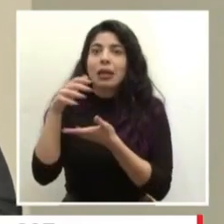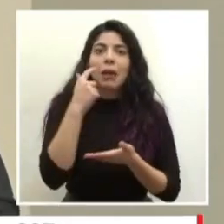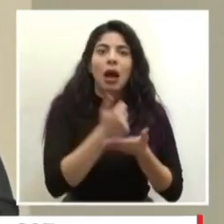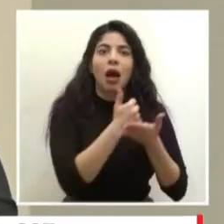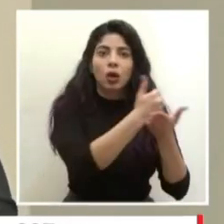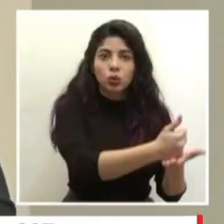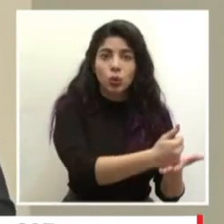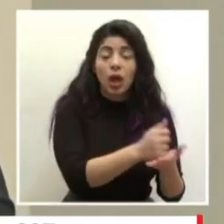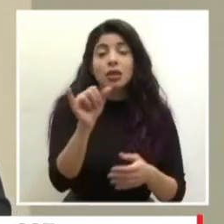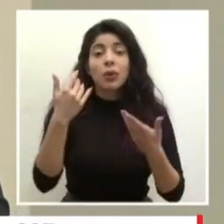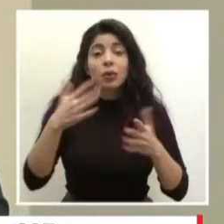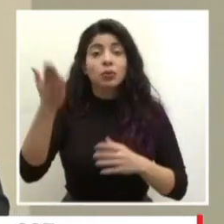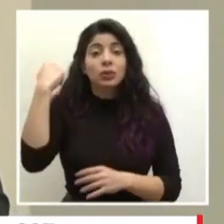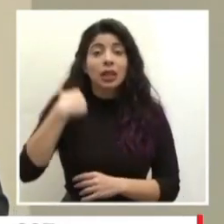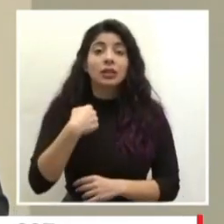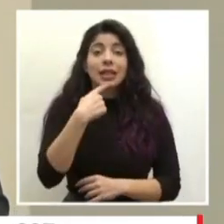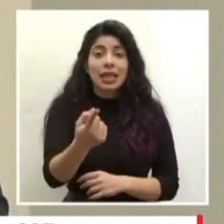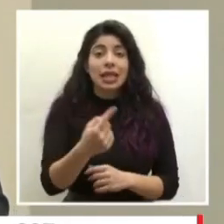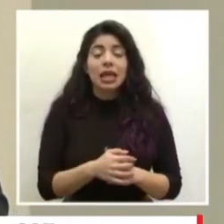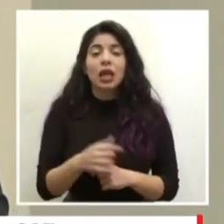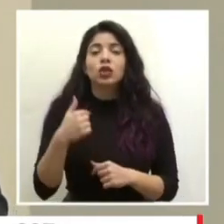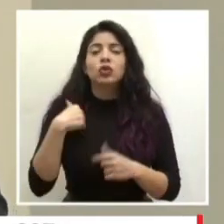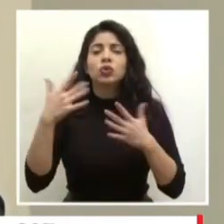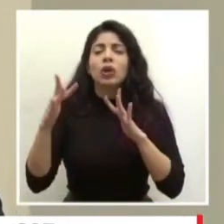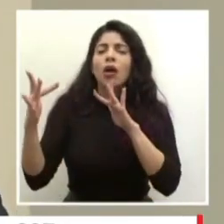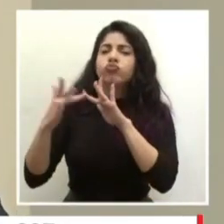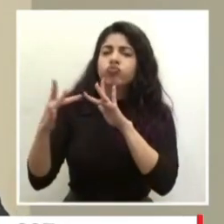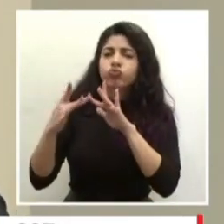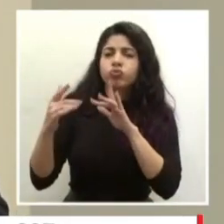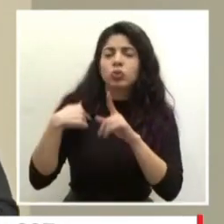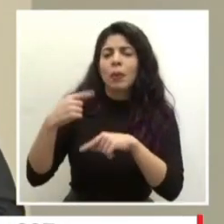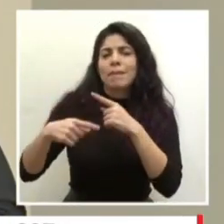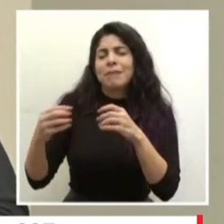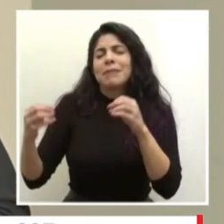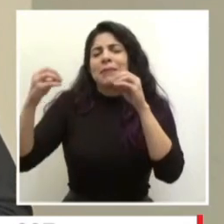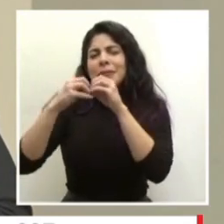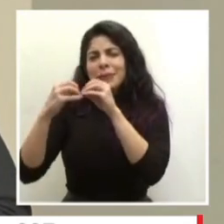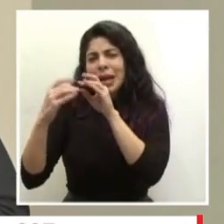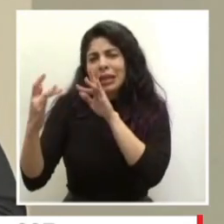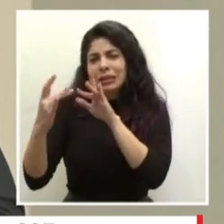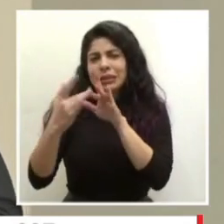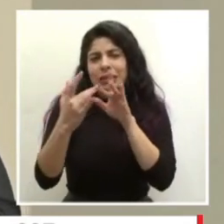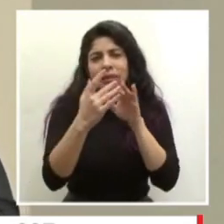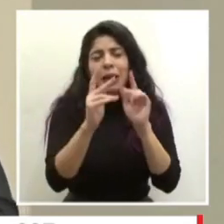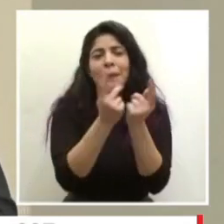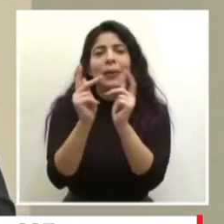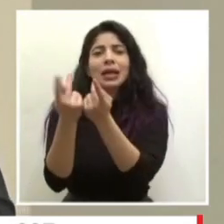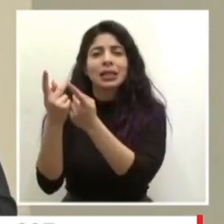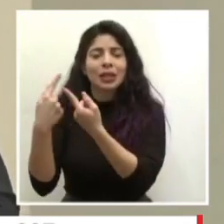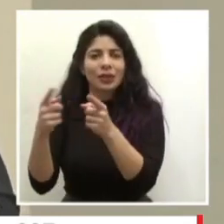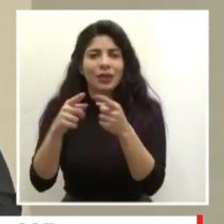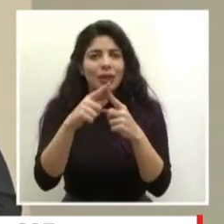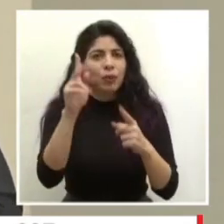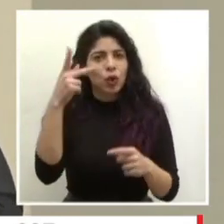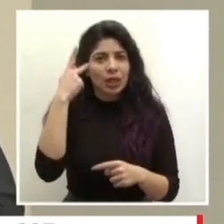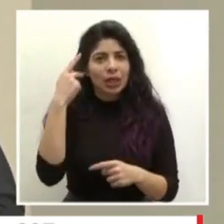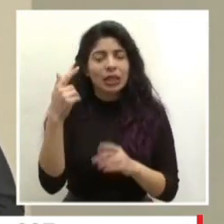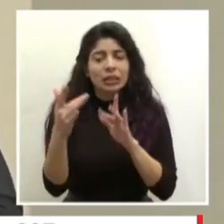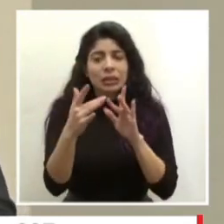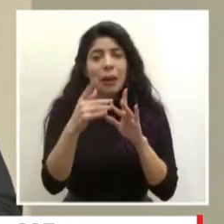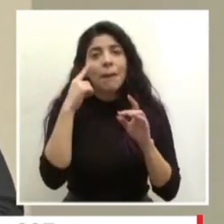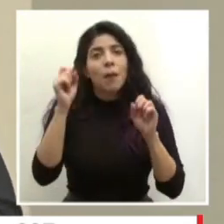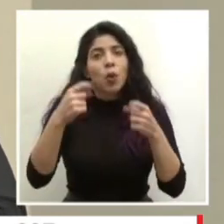también, como lo mencioné antes, he estado en comunicación y voy a ampliar mi comunicación con las fracciones legislativas y los partidos para